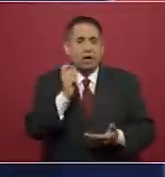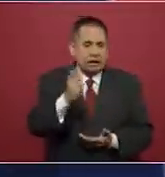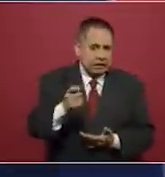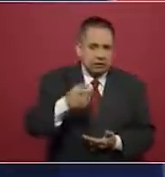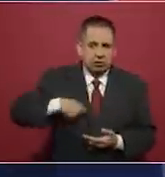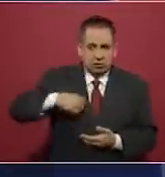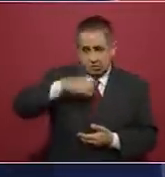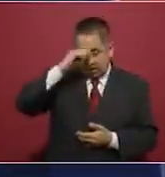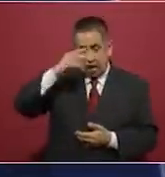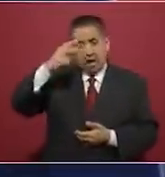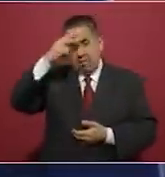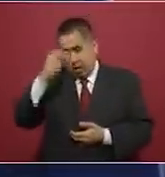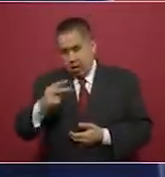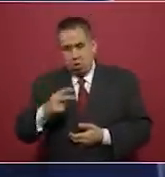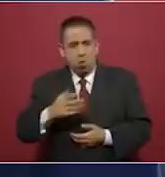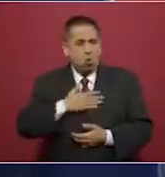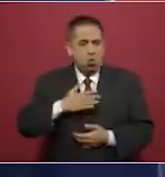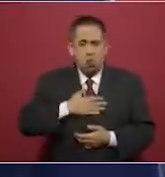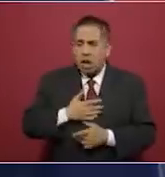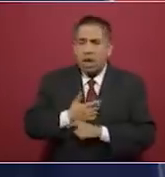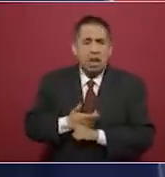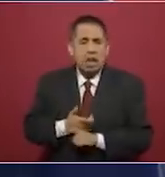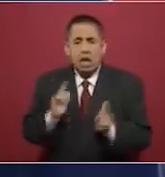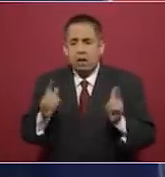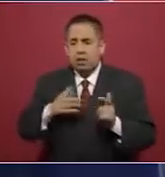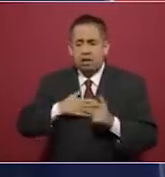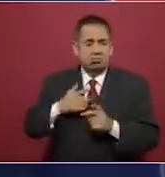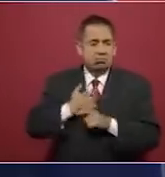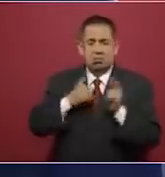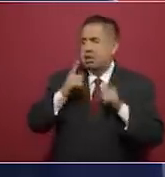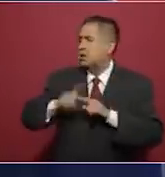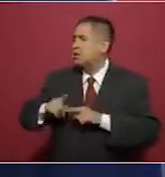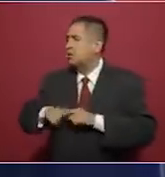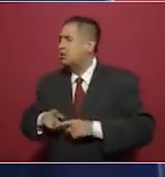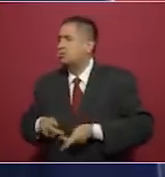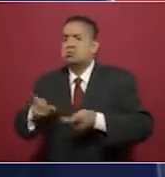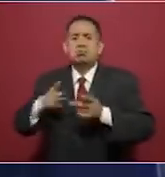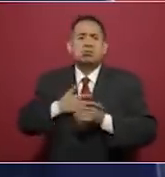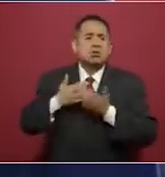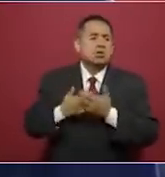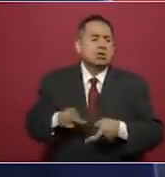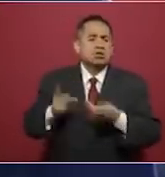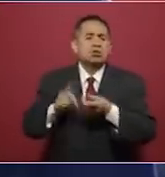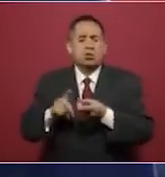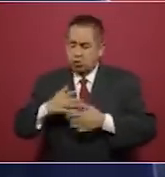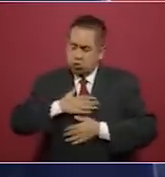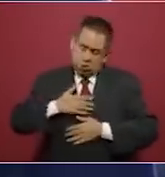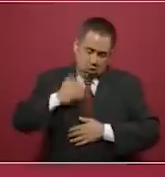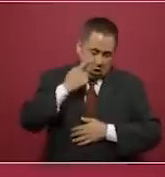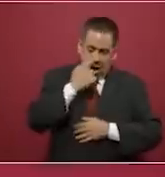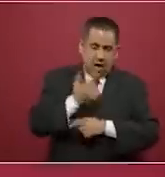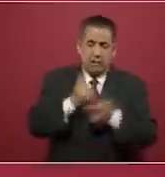debe manejar con libertad con soberanía sus recursos naturales y en